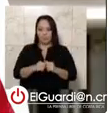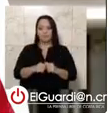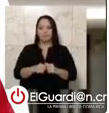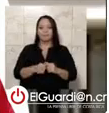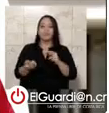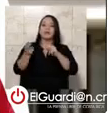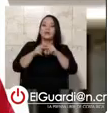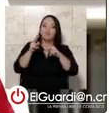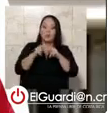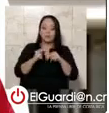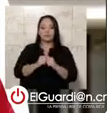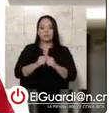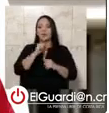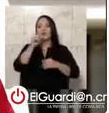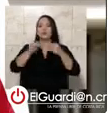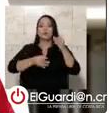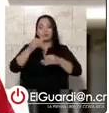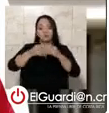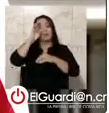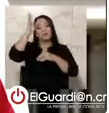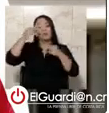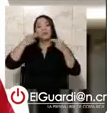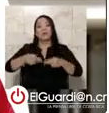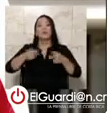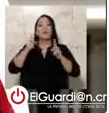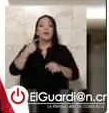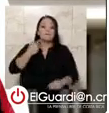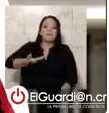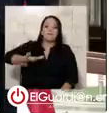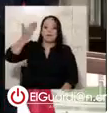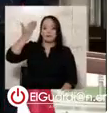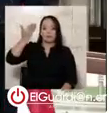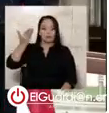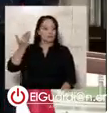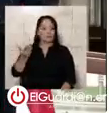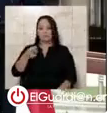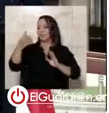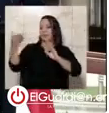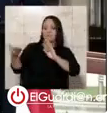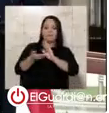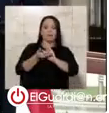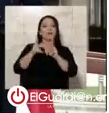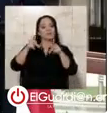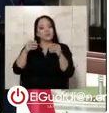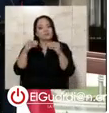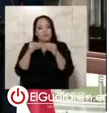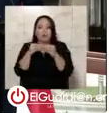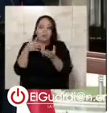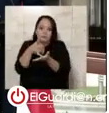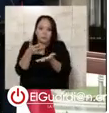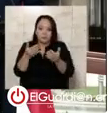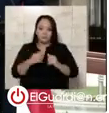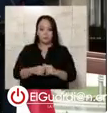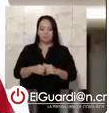impuesto más injusto que ha inventado el ser humano es la inflación, porque afecta a los más golpeados. Si no,